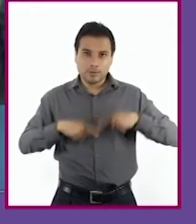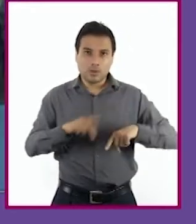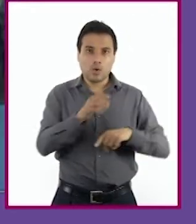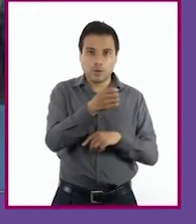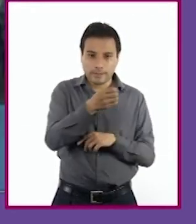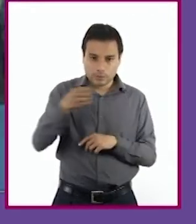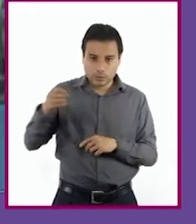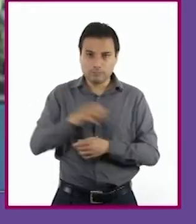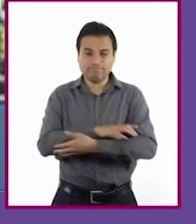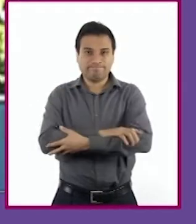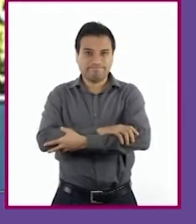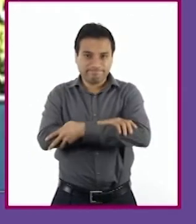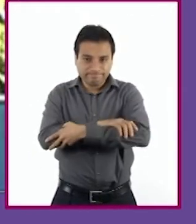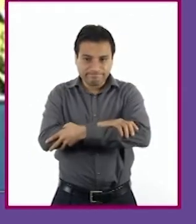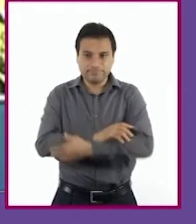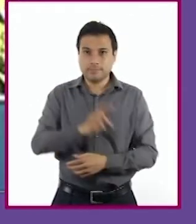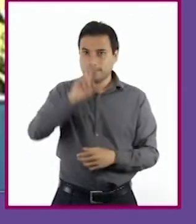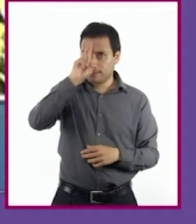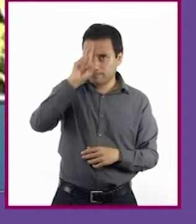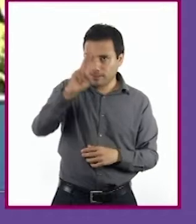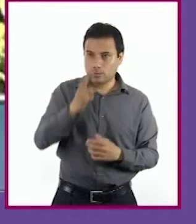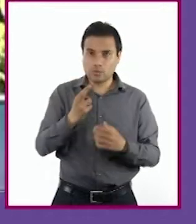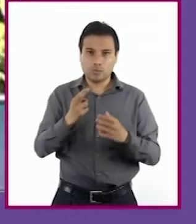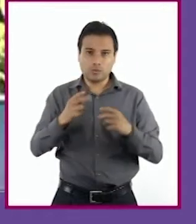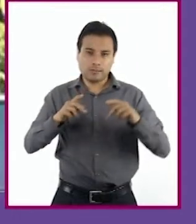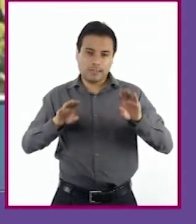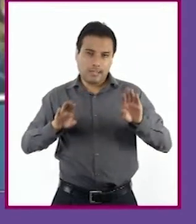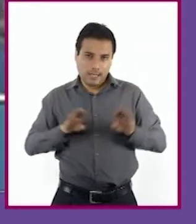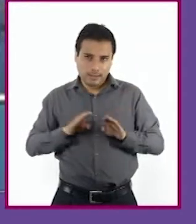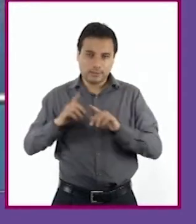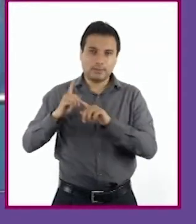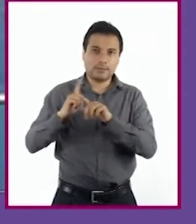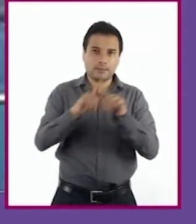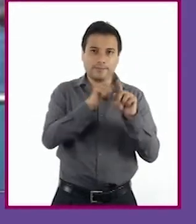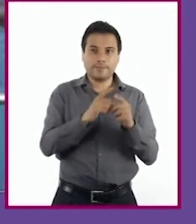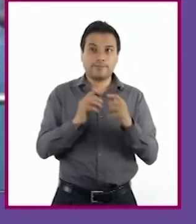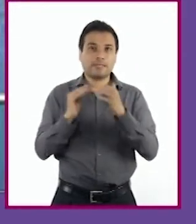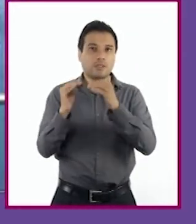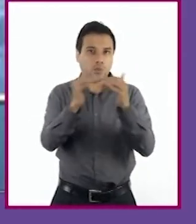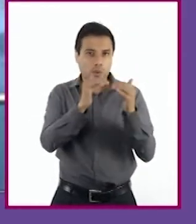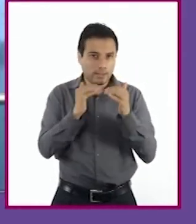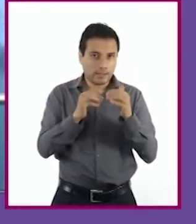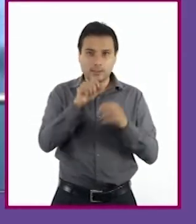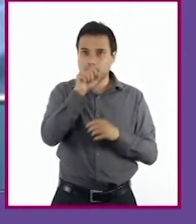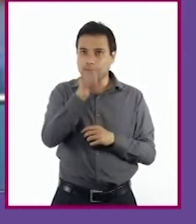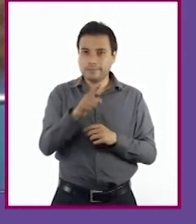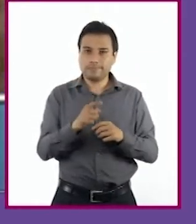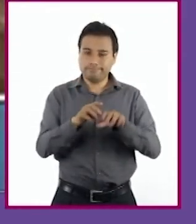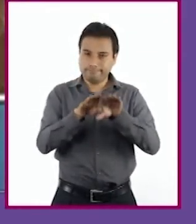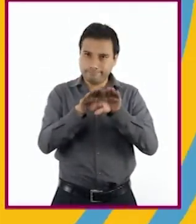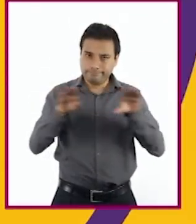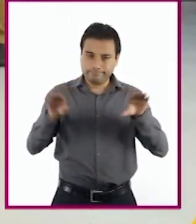la solidaridad, el respeto a lo diverso, la igualdad y la equidad.